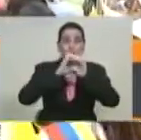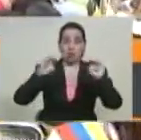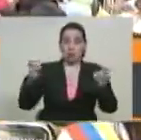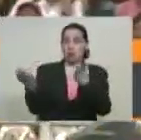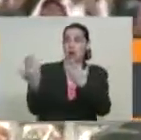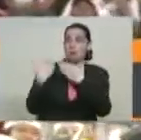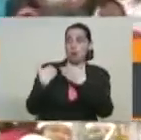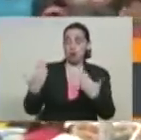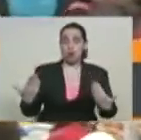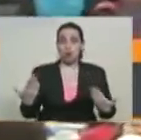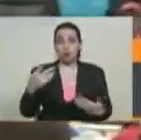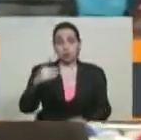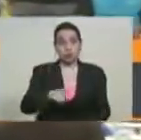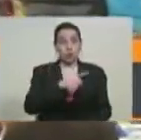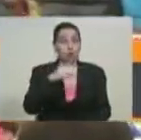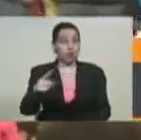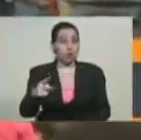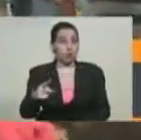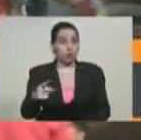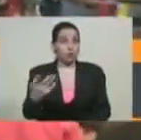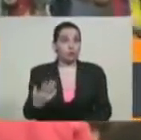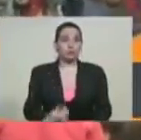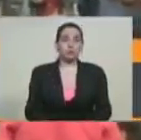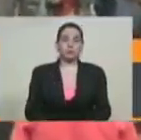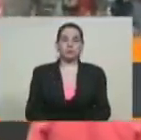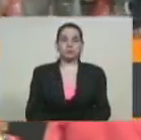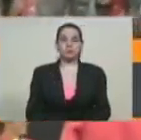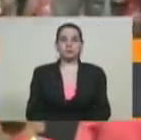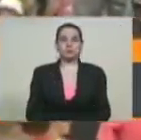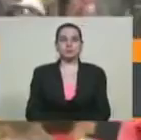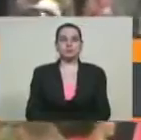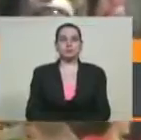cuento con ustedes. Sí.